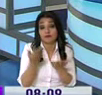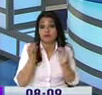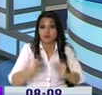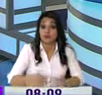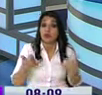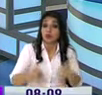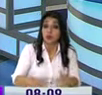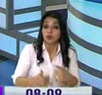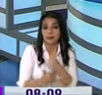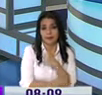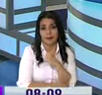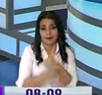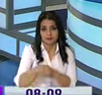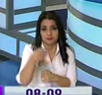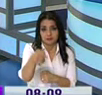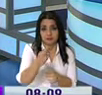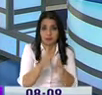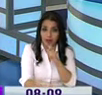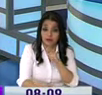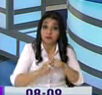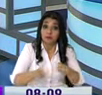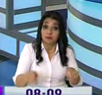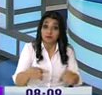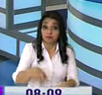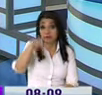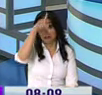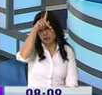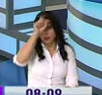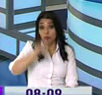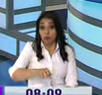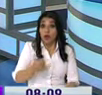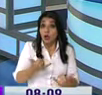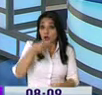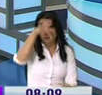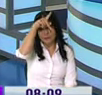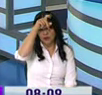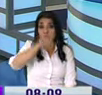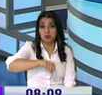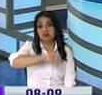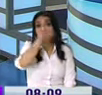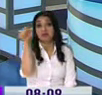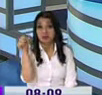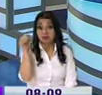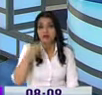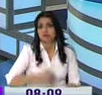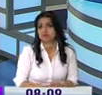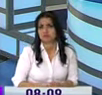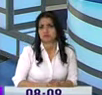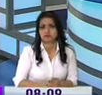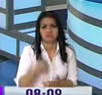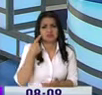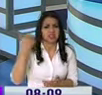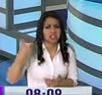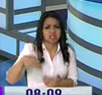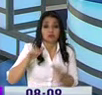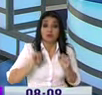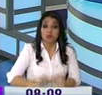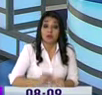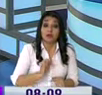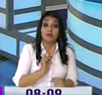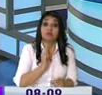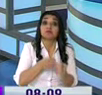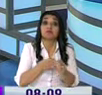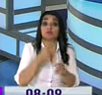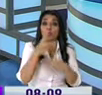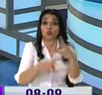el repechaje. Pero acá Perú puede conseguir hoy día, histórico, luego de muchísimos años, nuevamente un pasaje a un mundial y